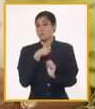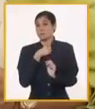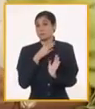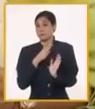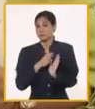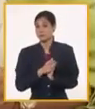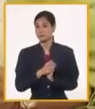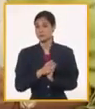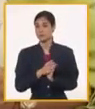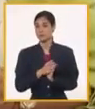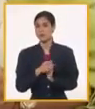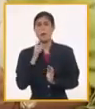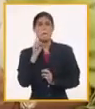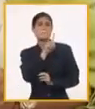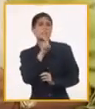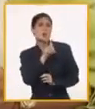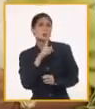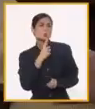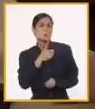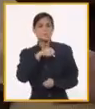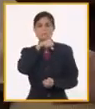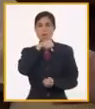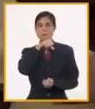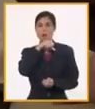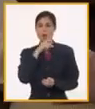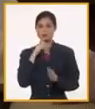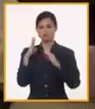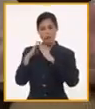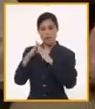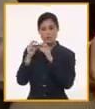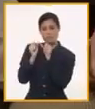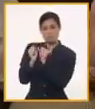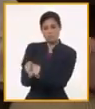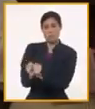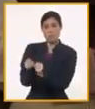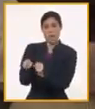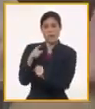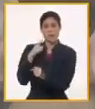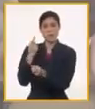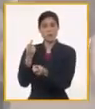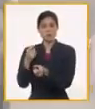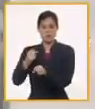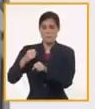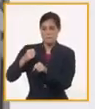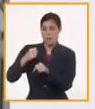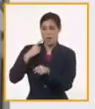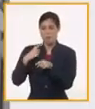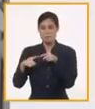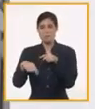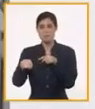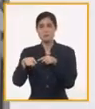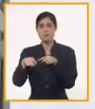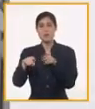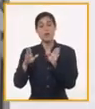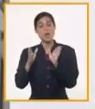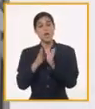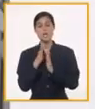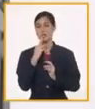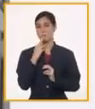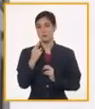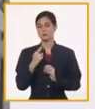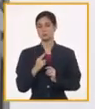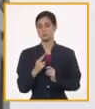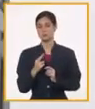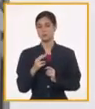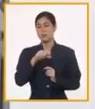ama de casa, es decir, su madre... Ama de casa. Ella después, un tiempo fue profesora, porque ella estudió piano.